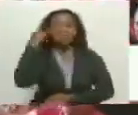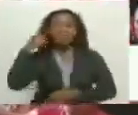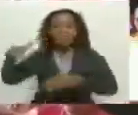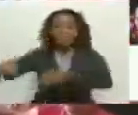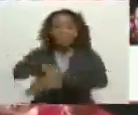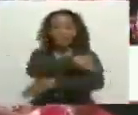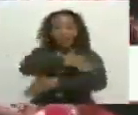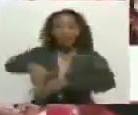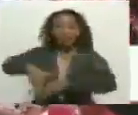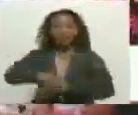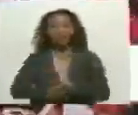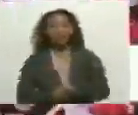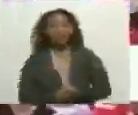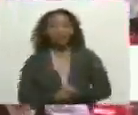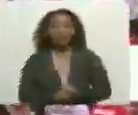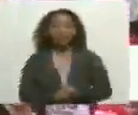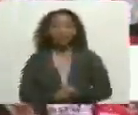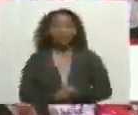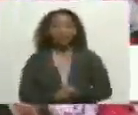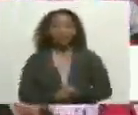calle.